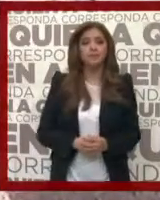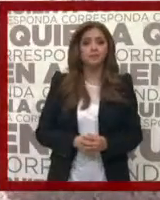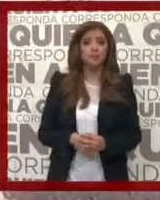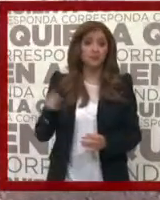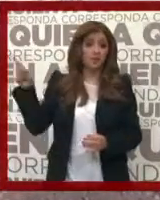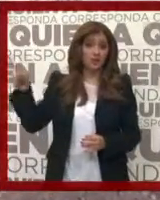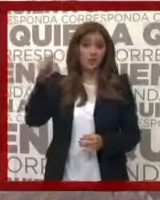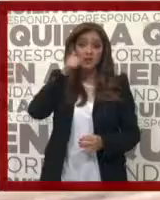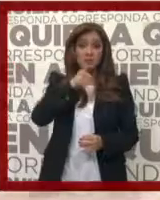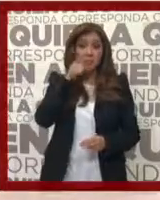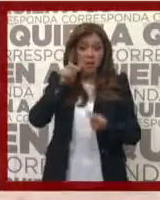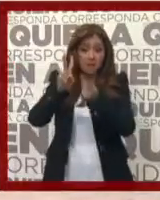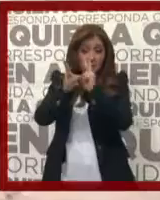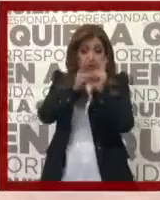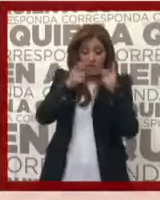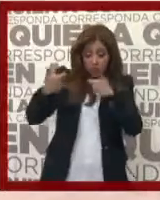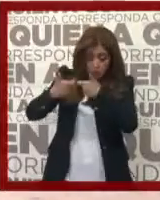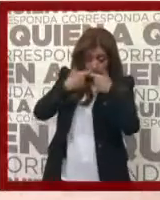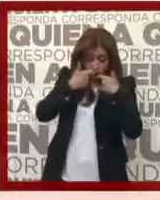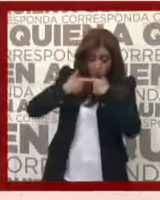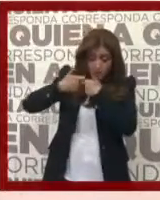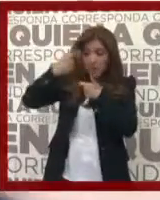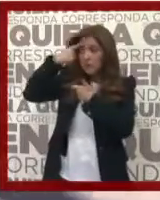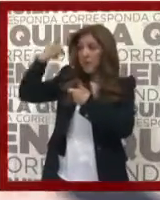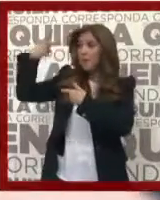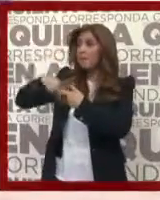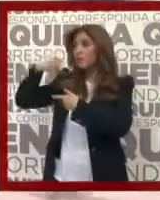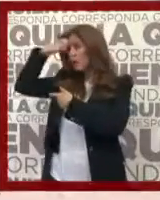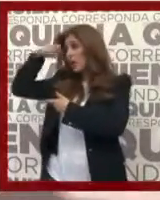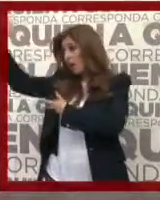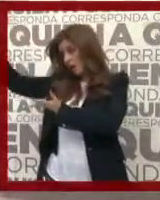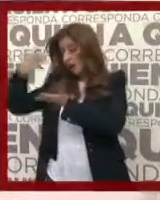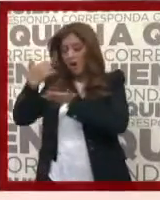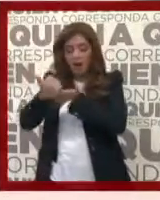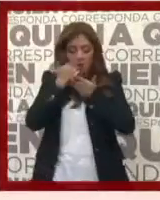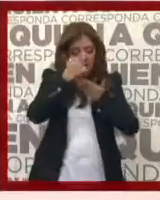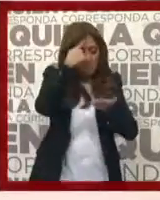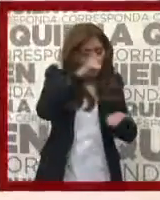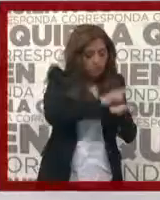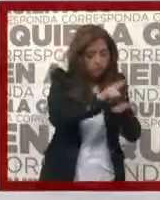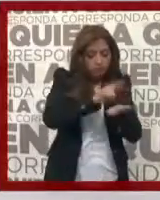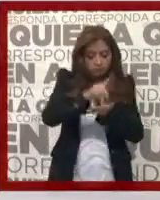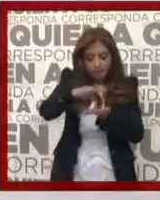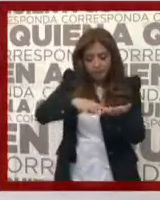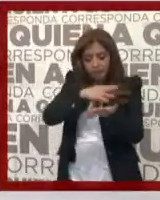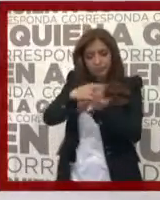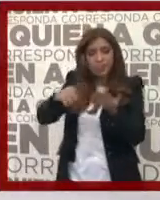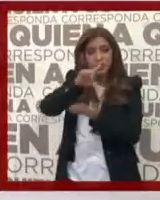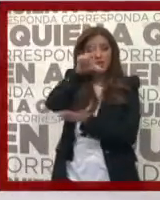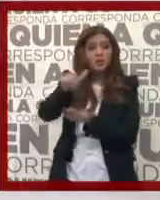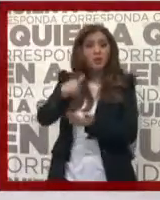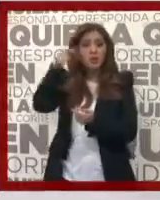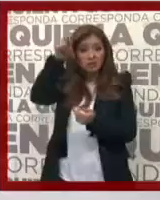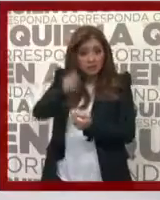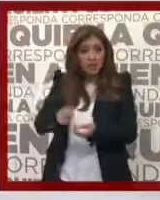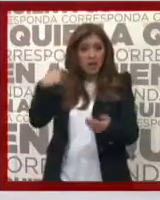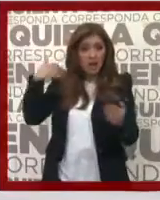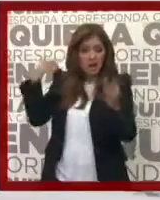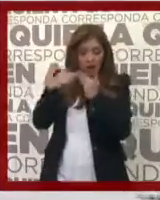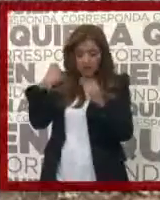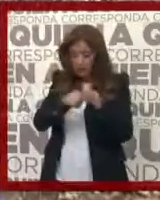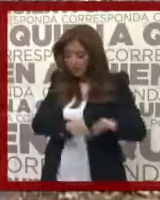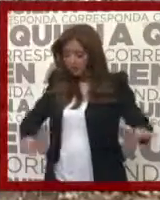poner dinero de su bolso para que otras personas acudan a destapar el drenaje, ya que se ven afectadas las líneas del interior de sus